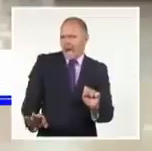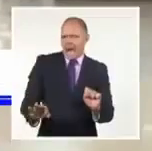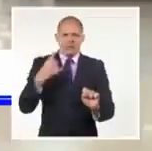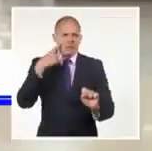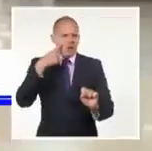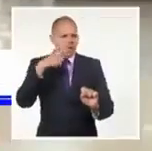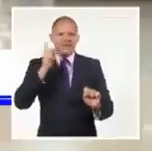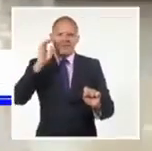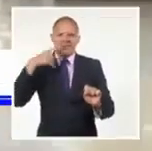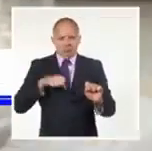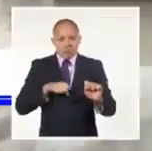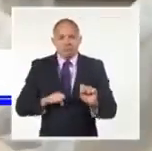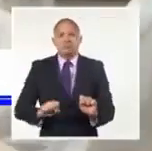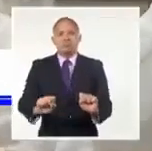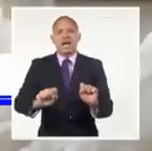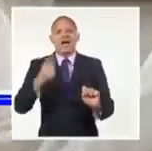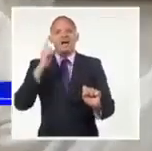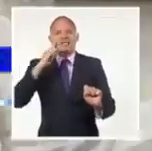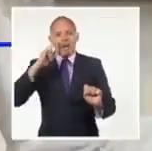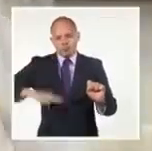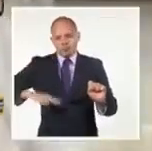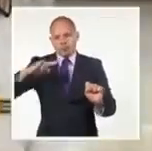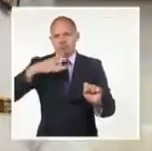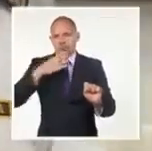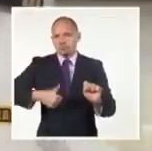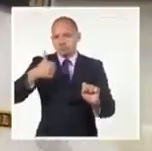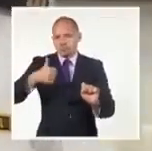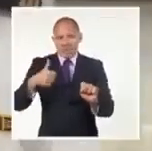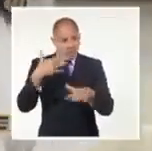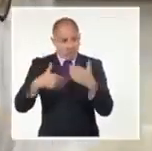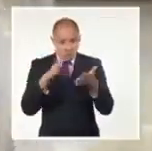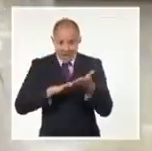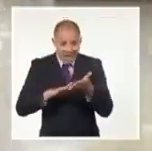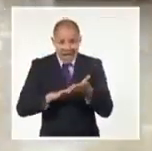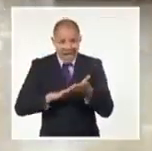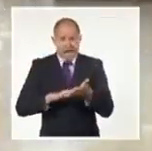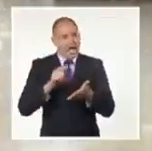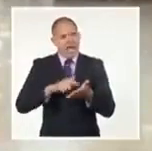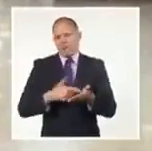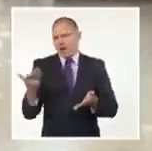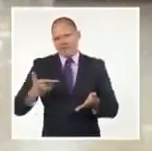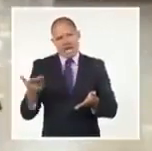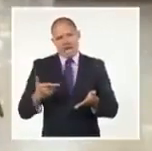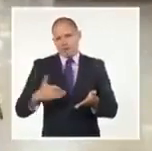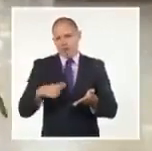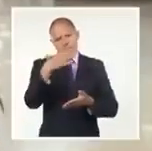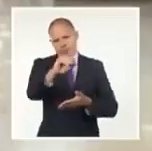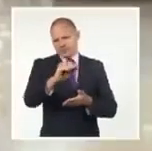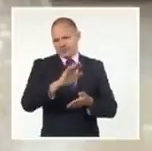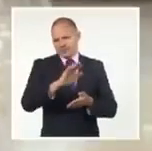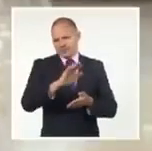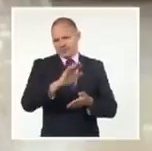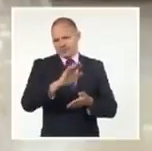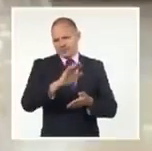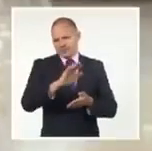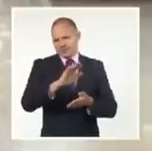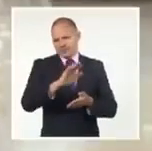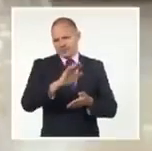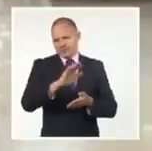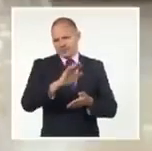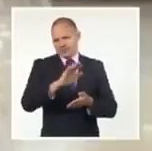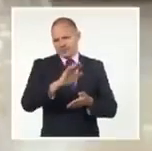va a ejercer ningún control, abandonan el salón de aduana en un espacio muy breve de tiempo y estamos hablando de un 80%, es